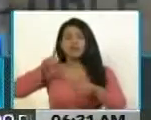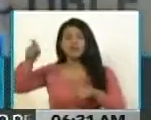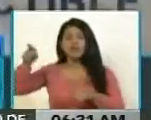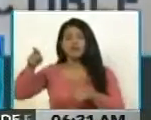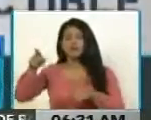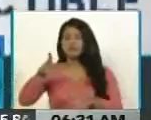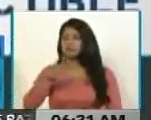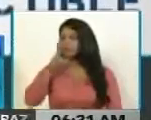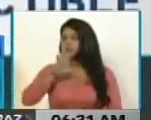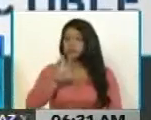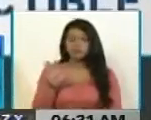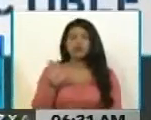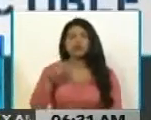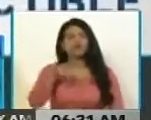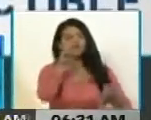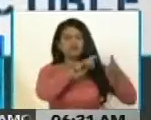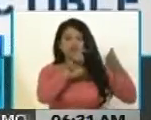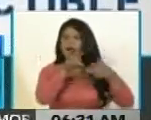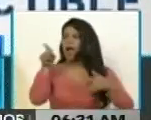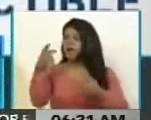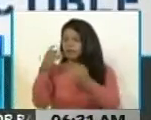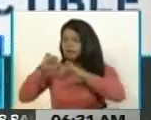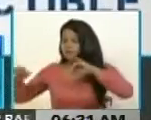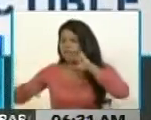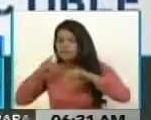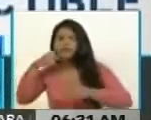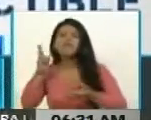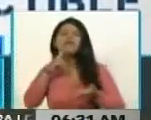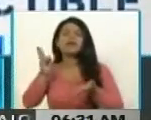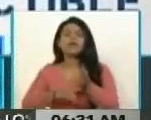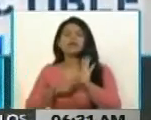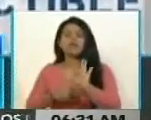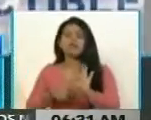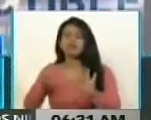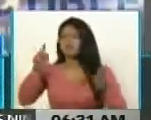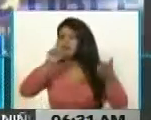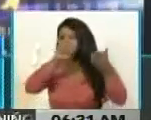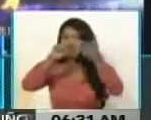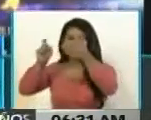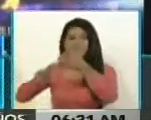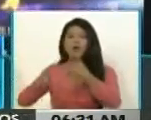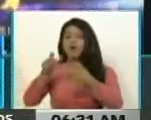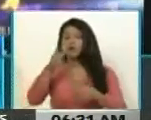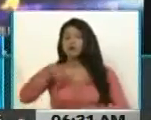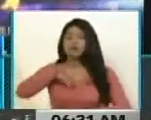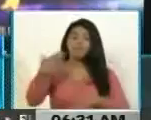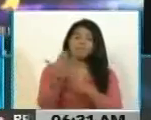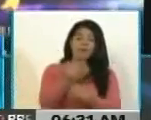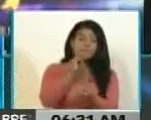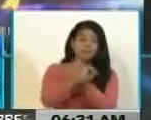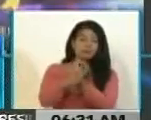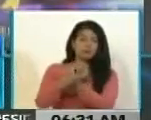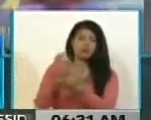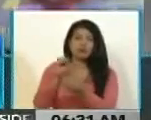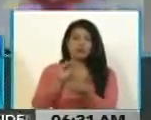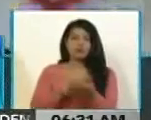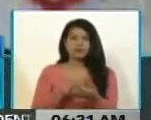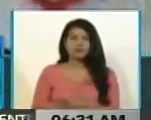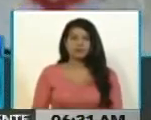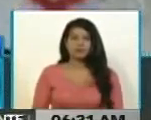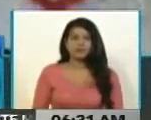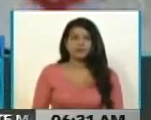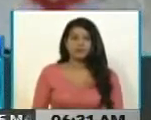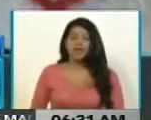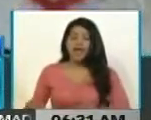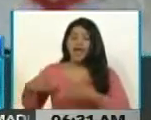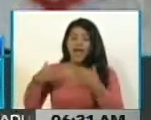Era el lema que pintamos por toda Caracas y por todo el país. Y más de uno fue preso por eso. En este momento, yo